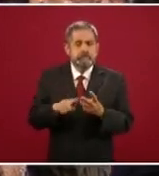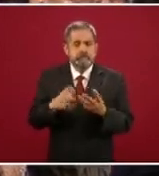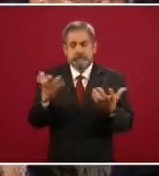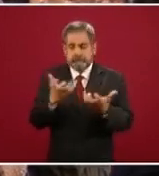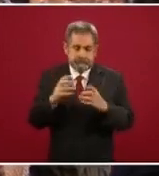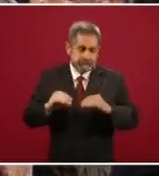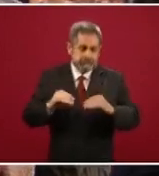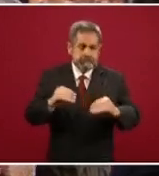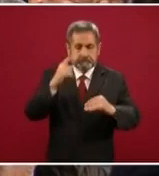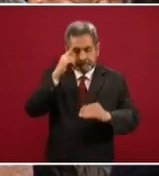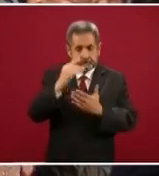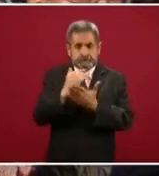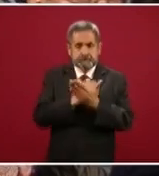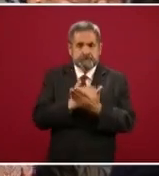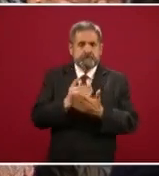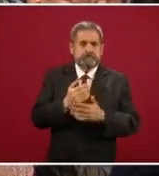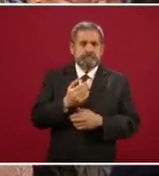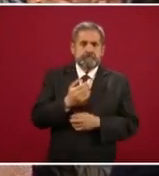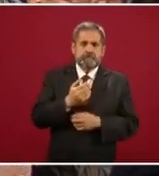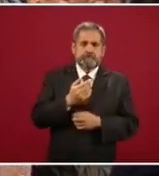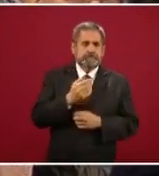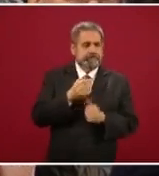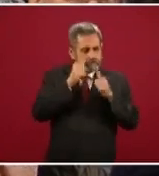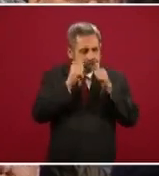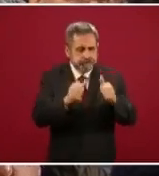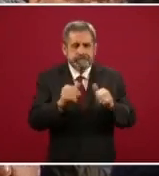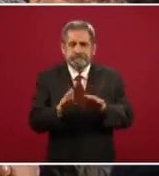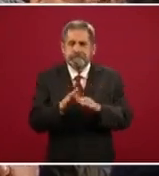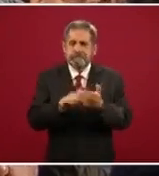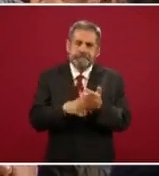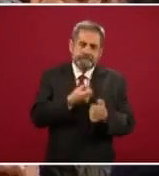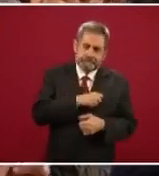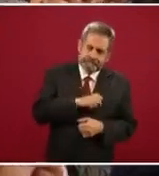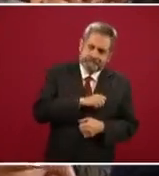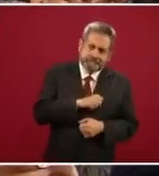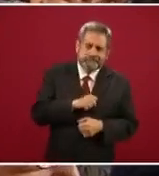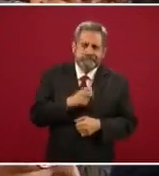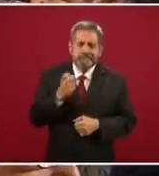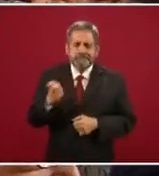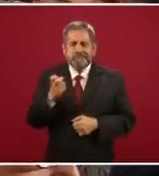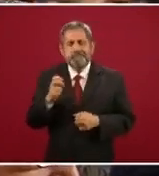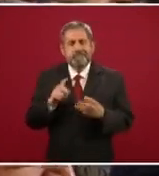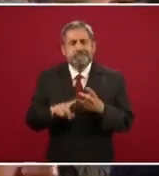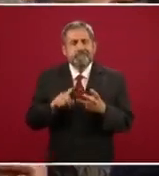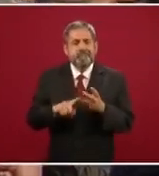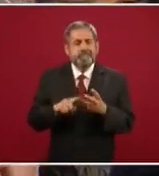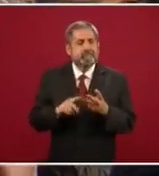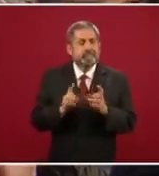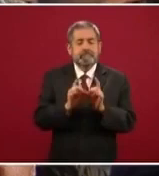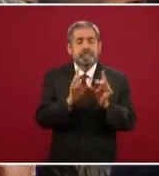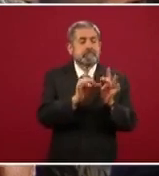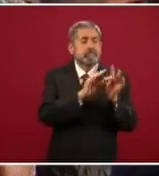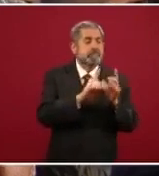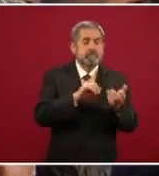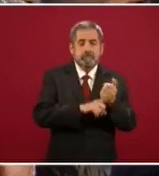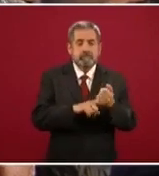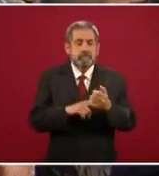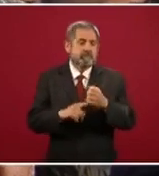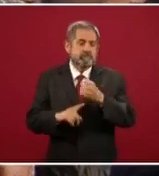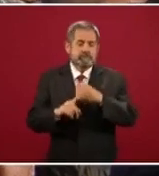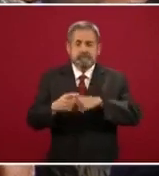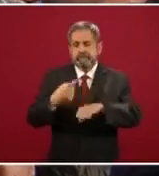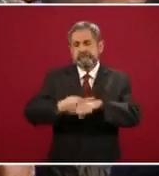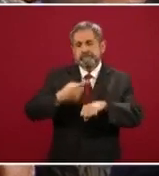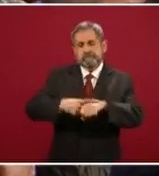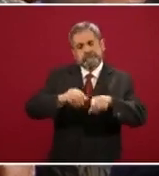acciones para la salud y atender a los problemas que está causando en la salud de la población del